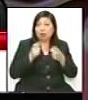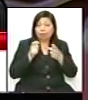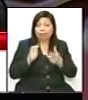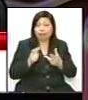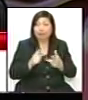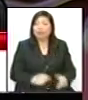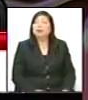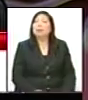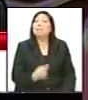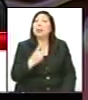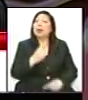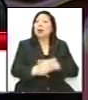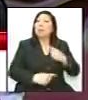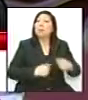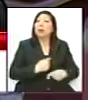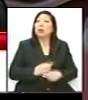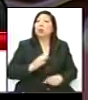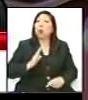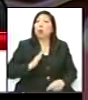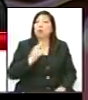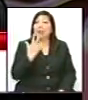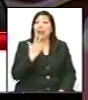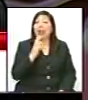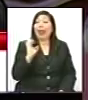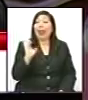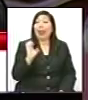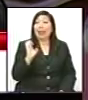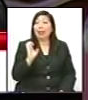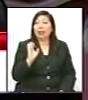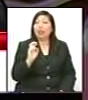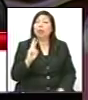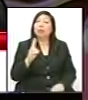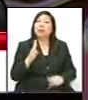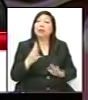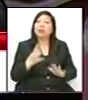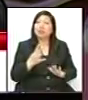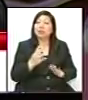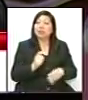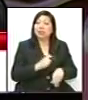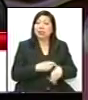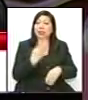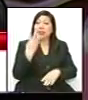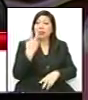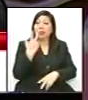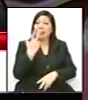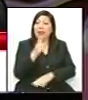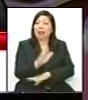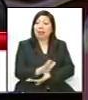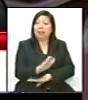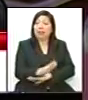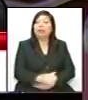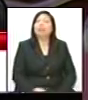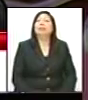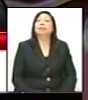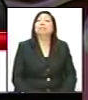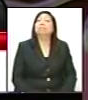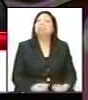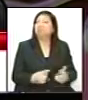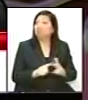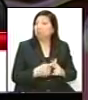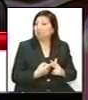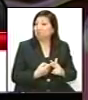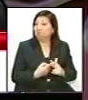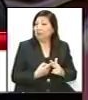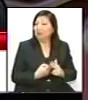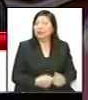General para el próximo jueves 3 de enero del 2019 a las 3 de la tarde. Vamos a dar inicio